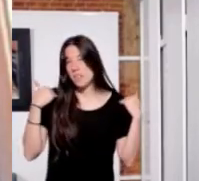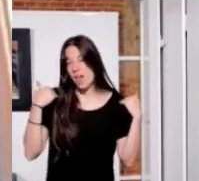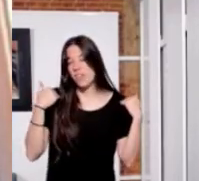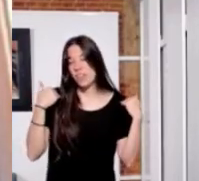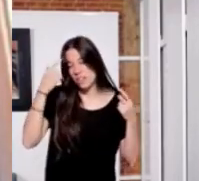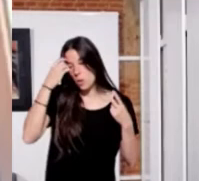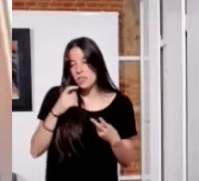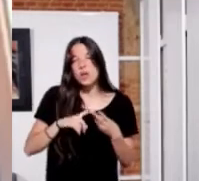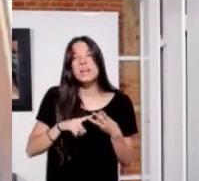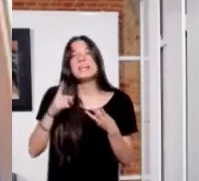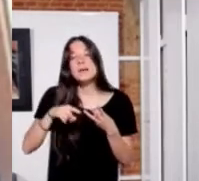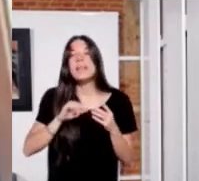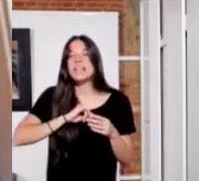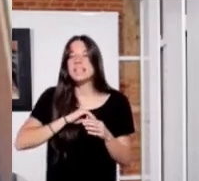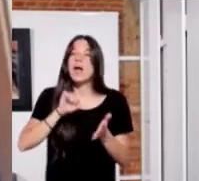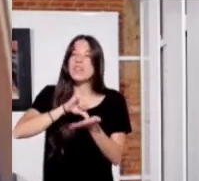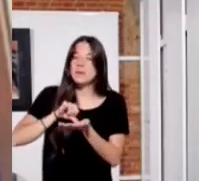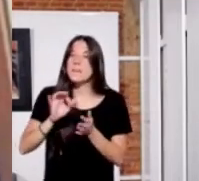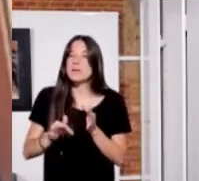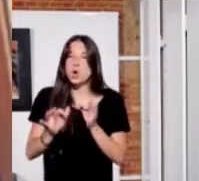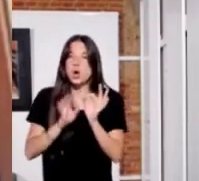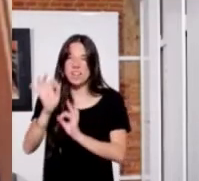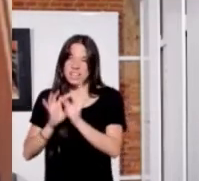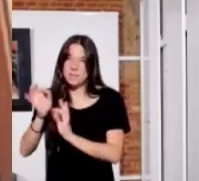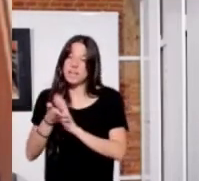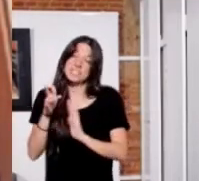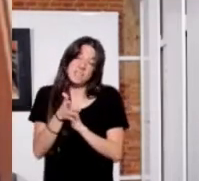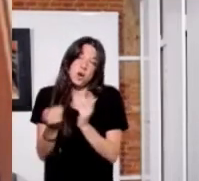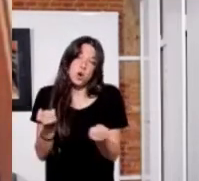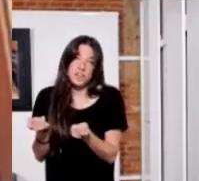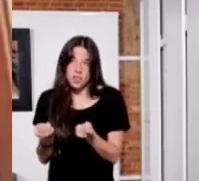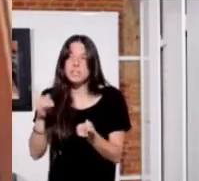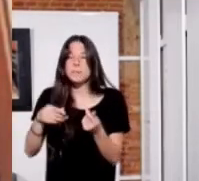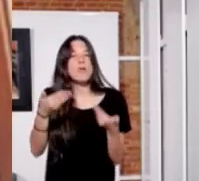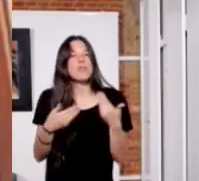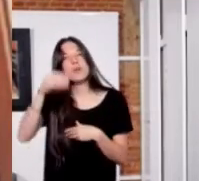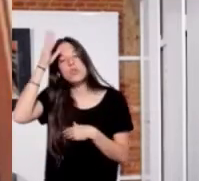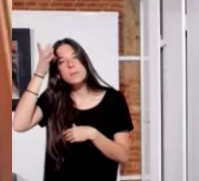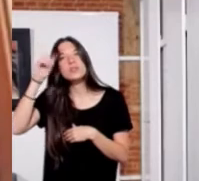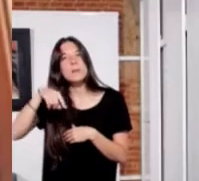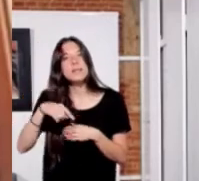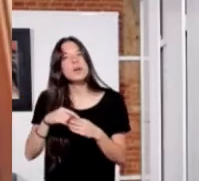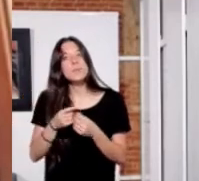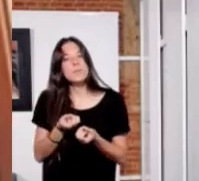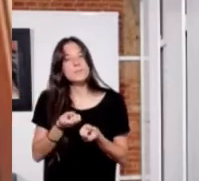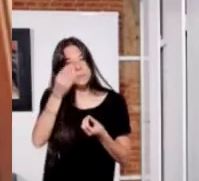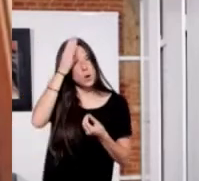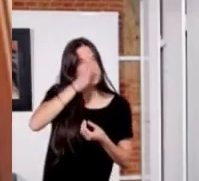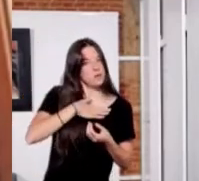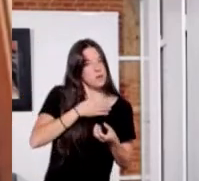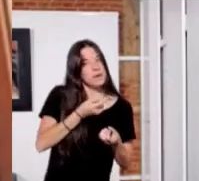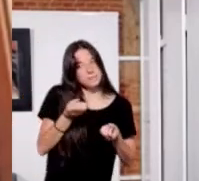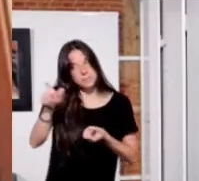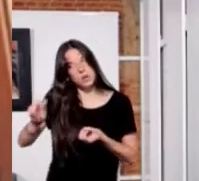y organizativa, que significa coordinación y evaluación de conocimiento y transferencia de conocimiento. Y creo que